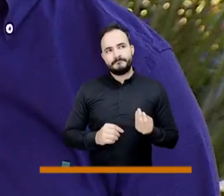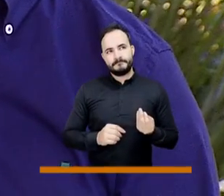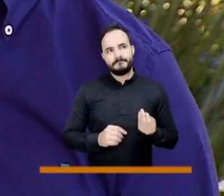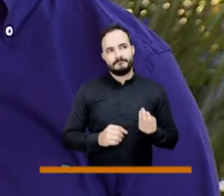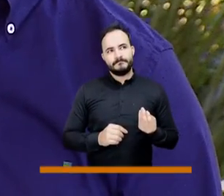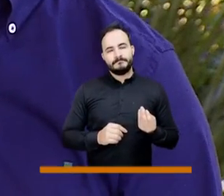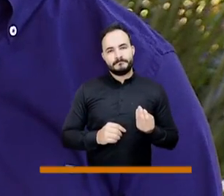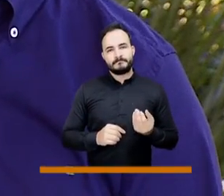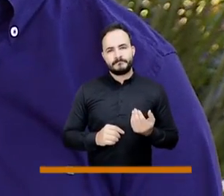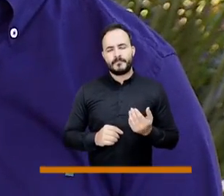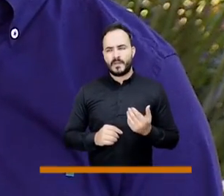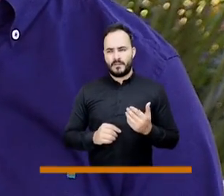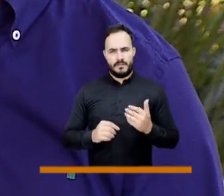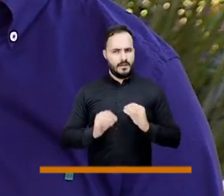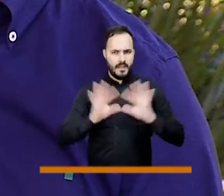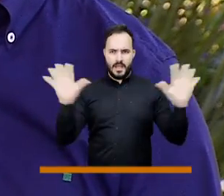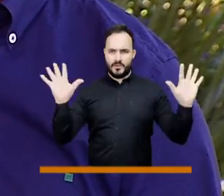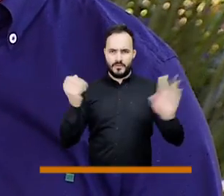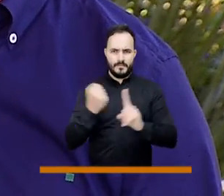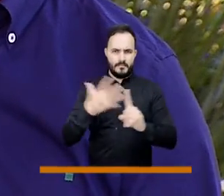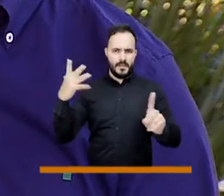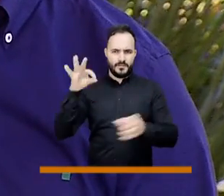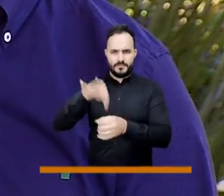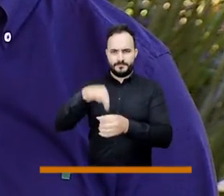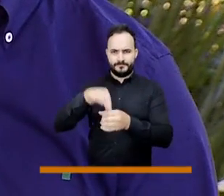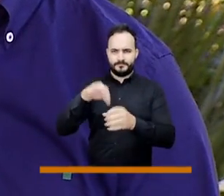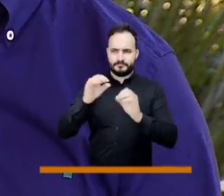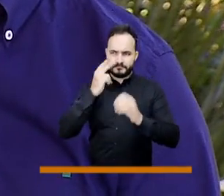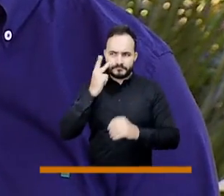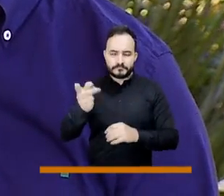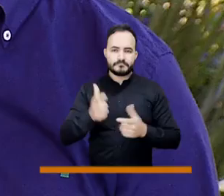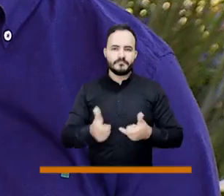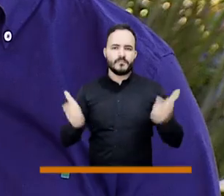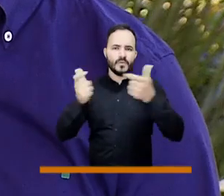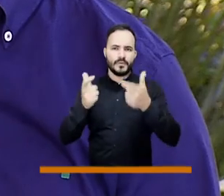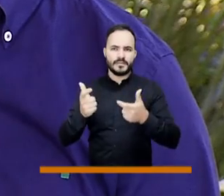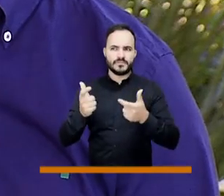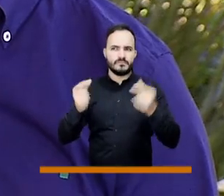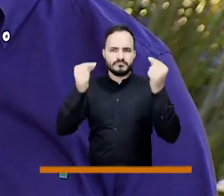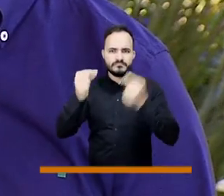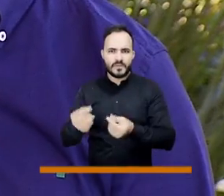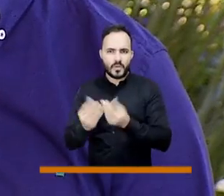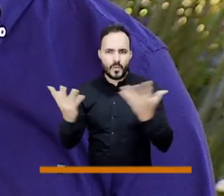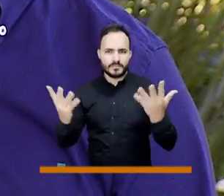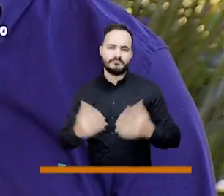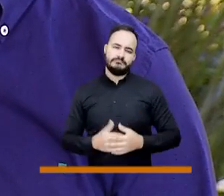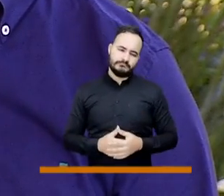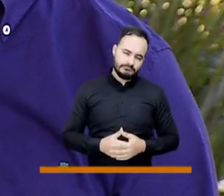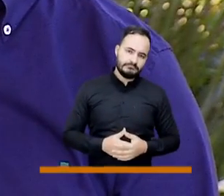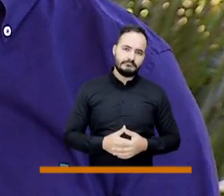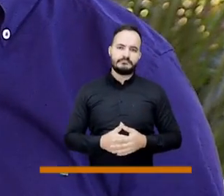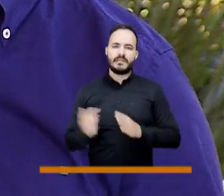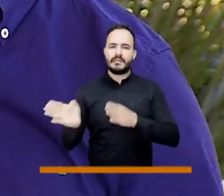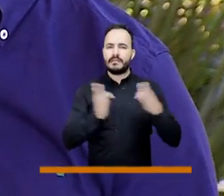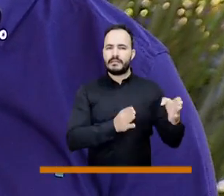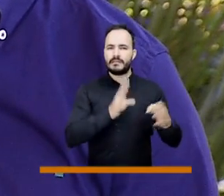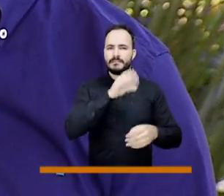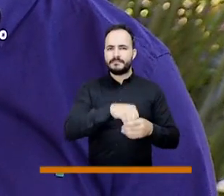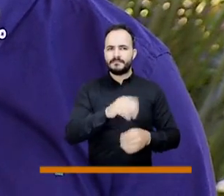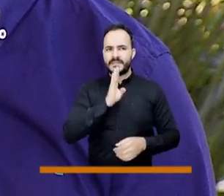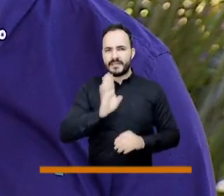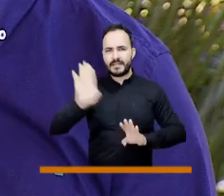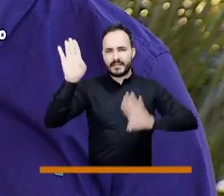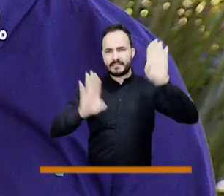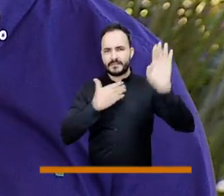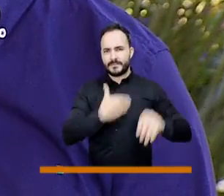tenido un revés electoral que es evidente en las elecciones de Congreso y ahora pues no pudo consolidar